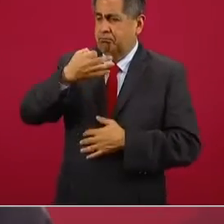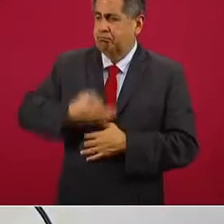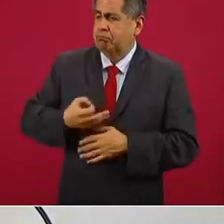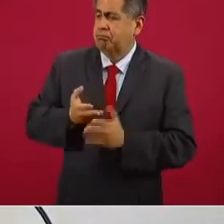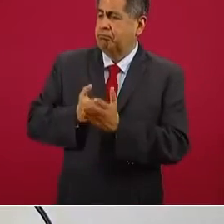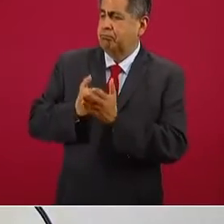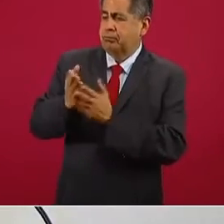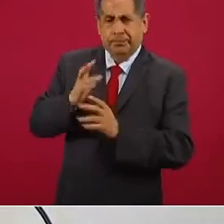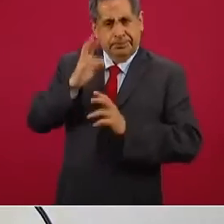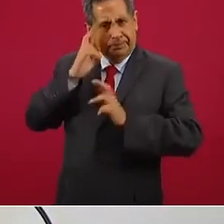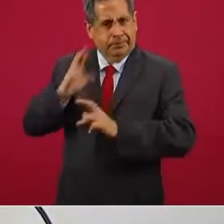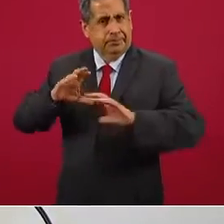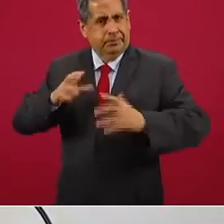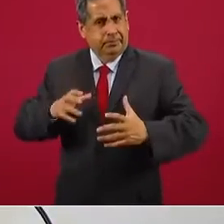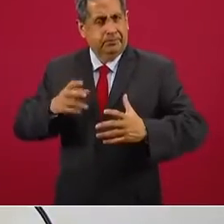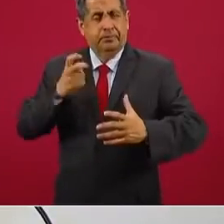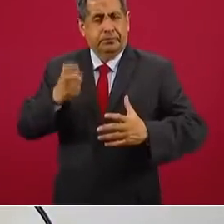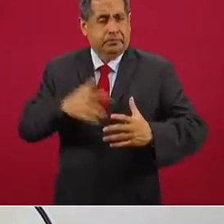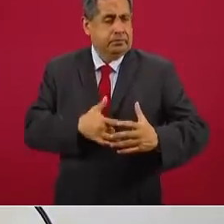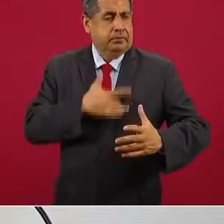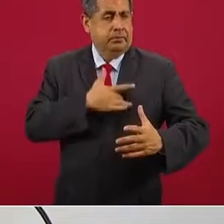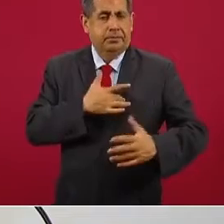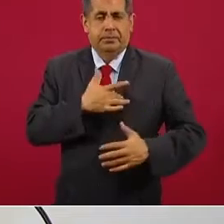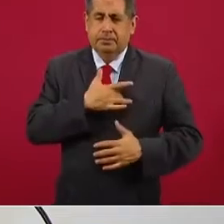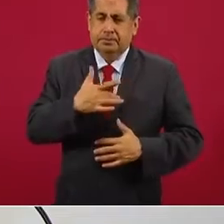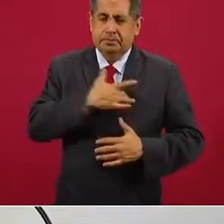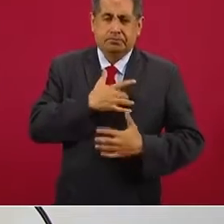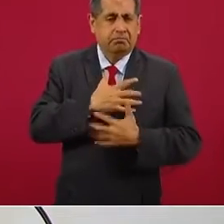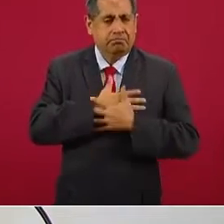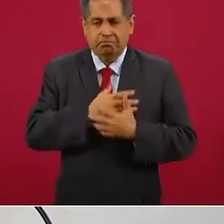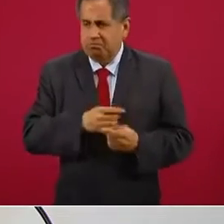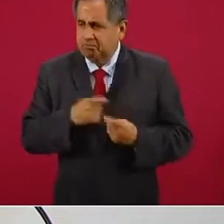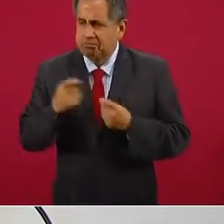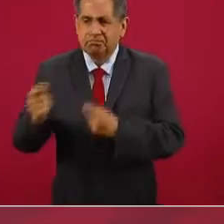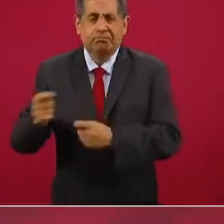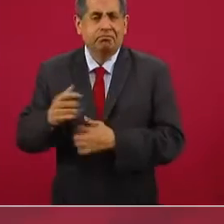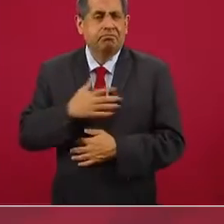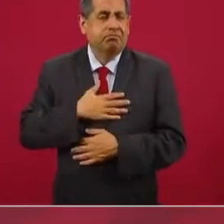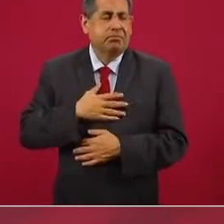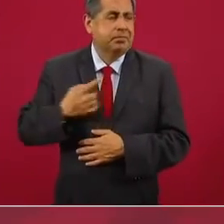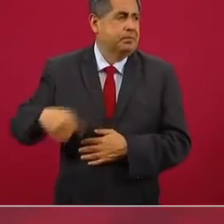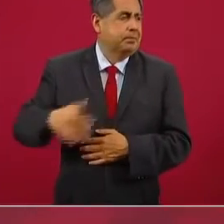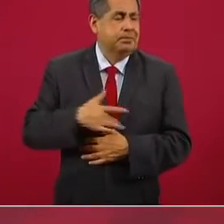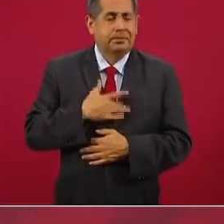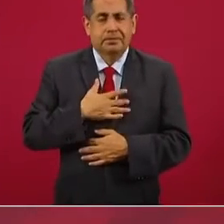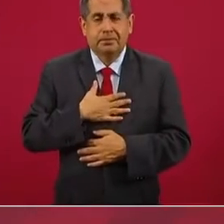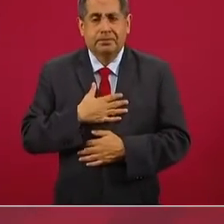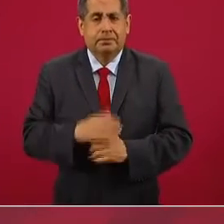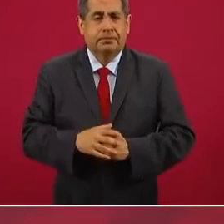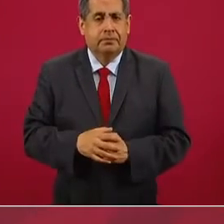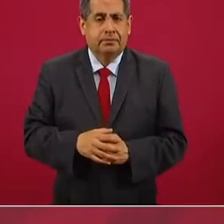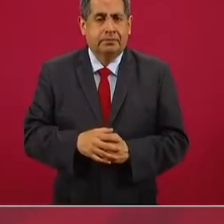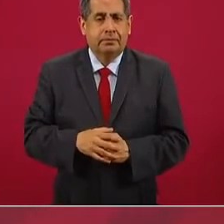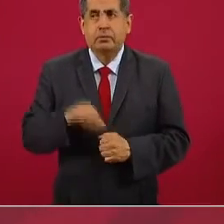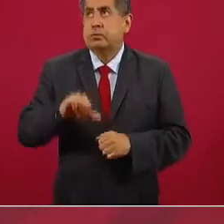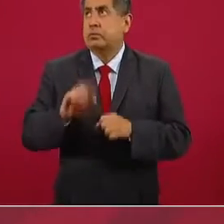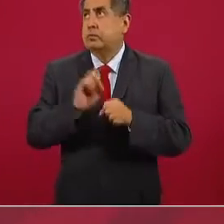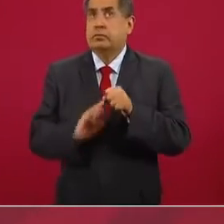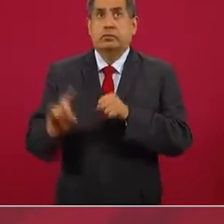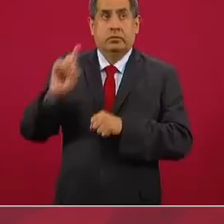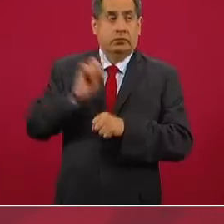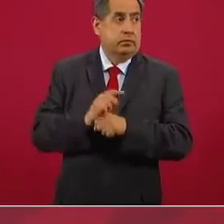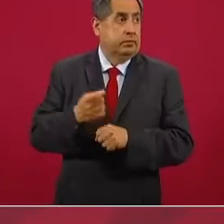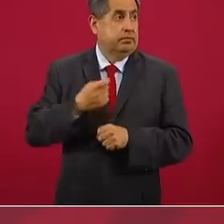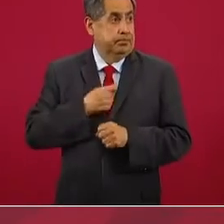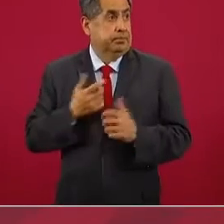médica y muy compasivos en nuestra necesaria condición humana. Hoy en nuestro día tenemos que